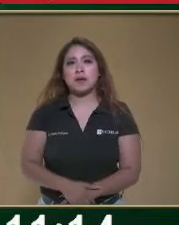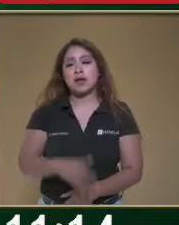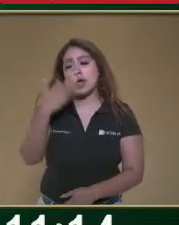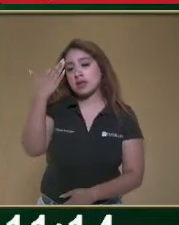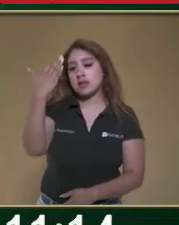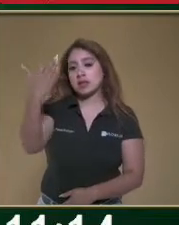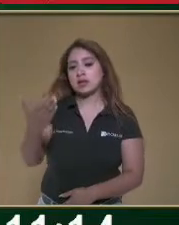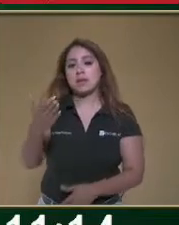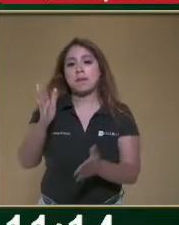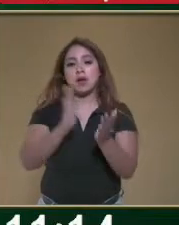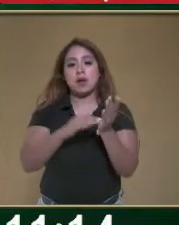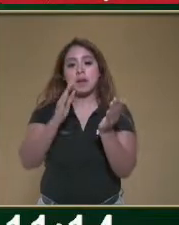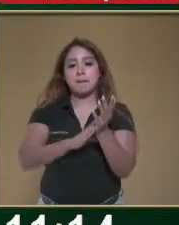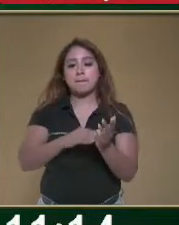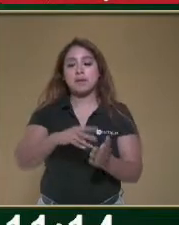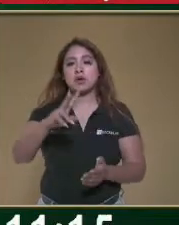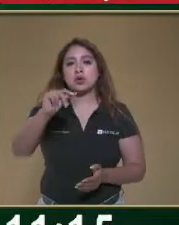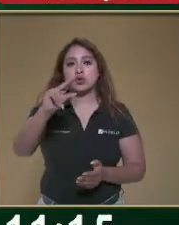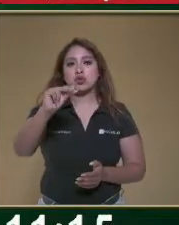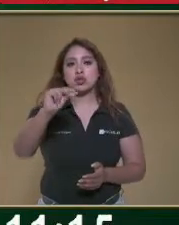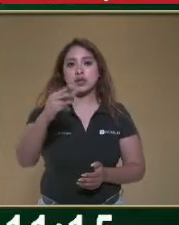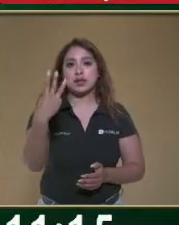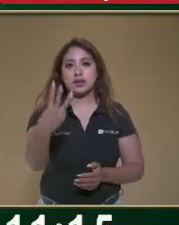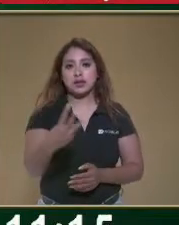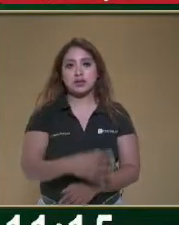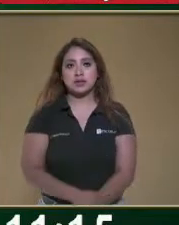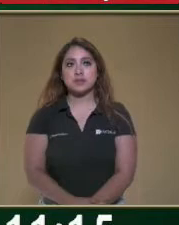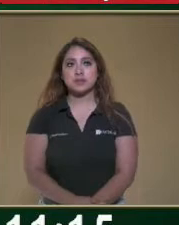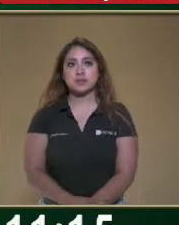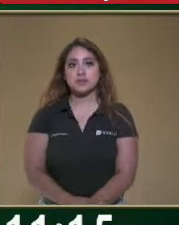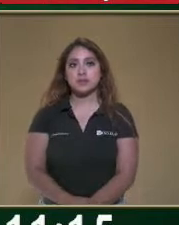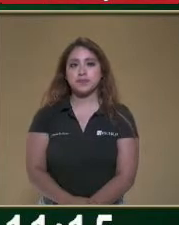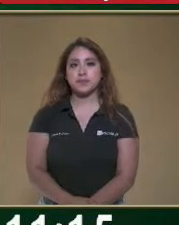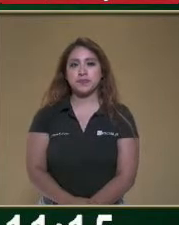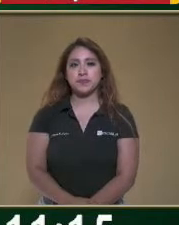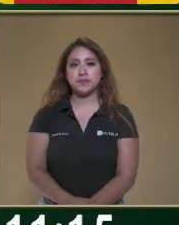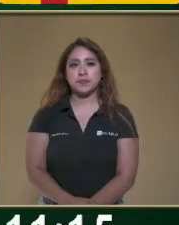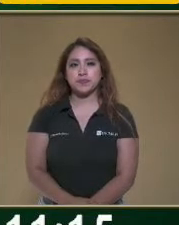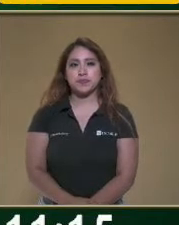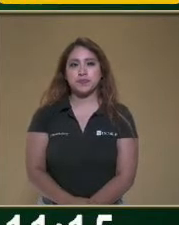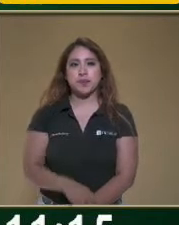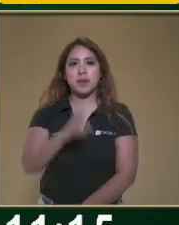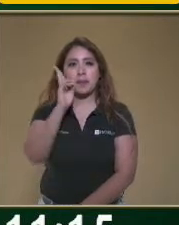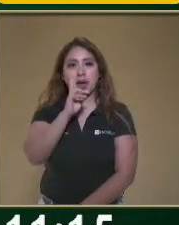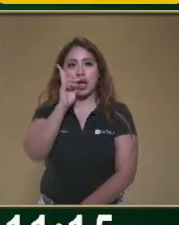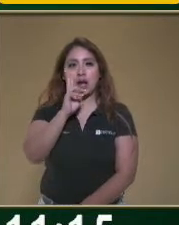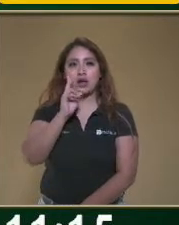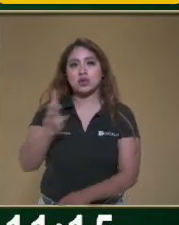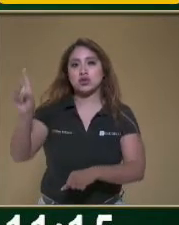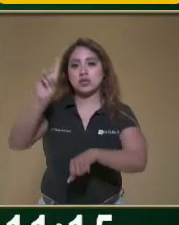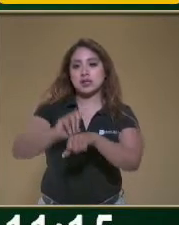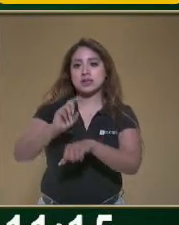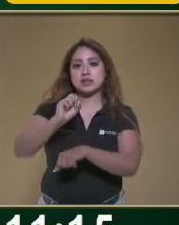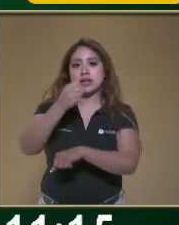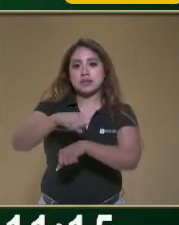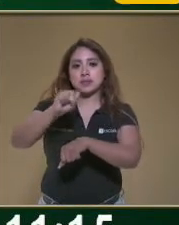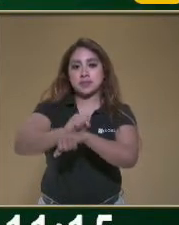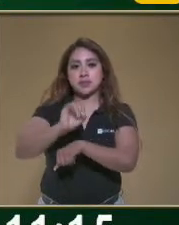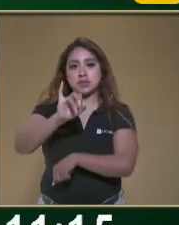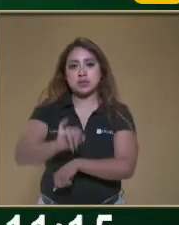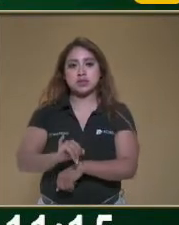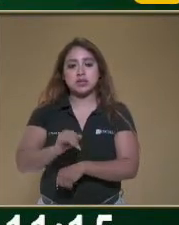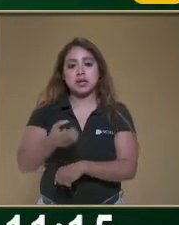encontrar en la página 83. Y vamos a iniciar con los días de la semana.